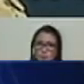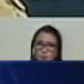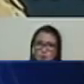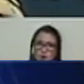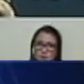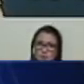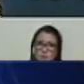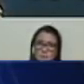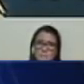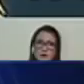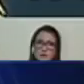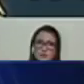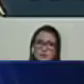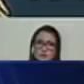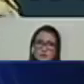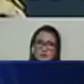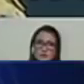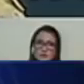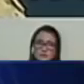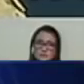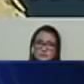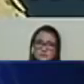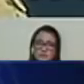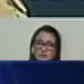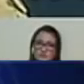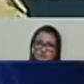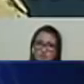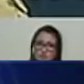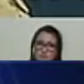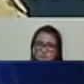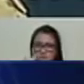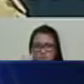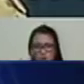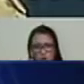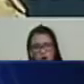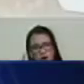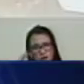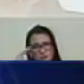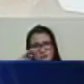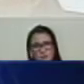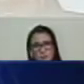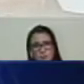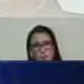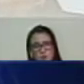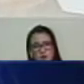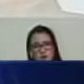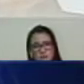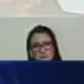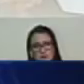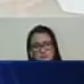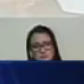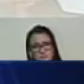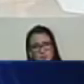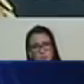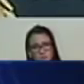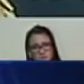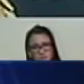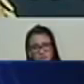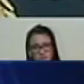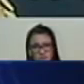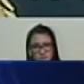las denuncias por video de la compra y venta de votos, olvídese. Eso no